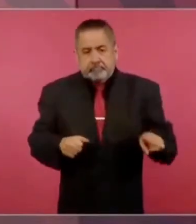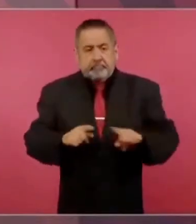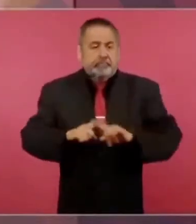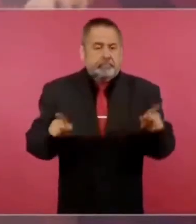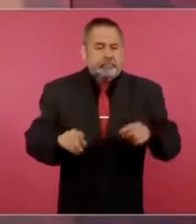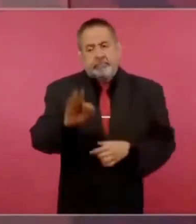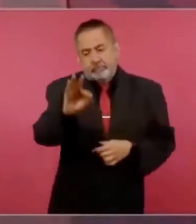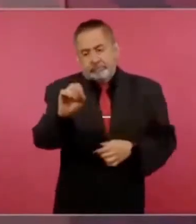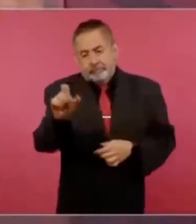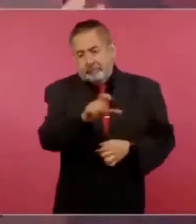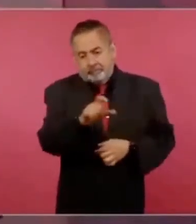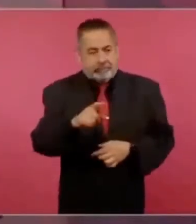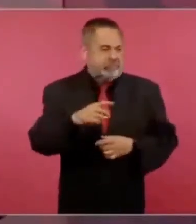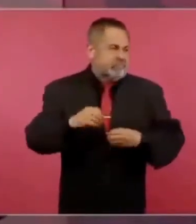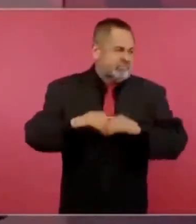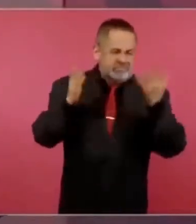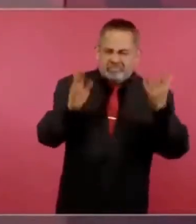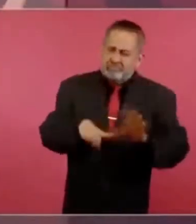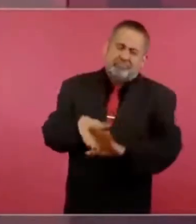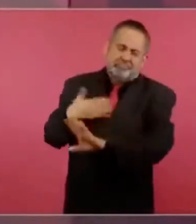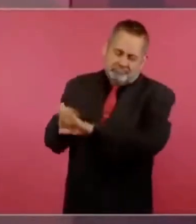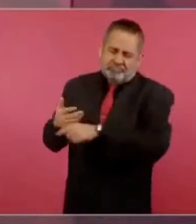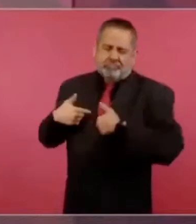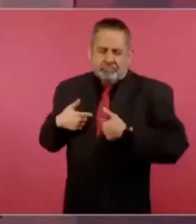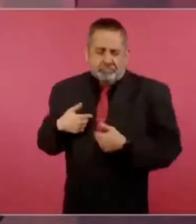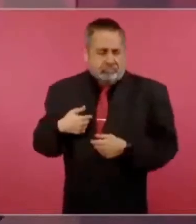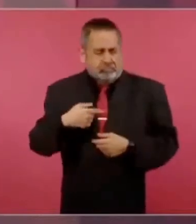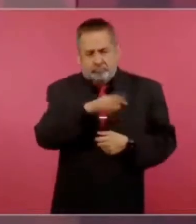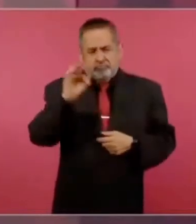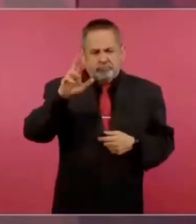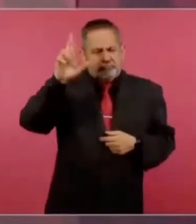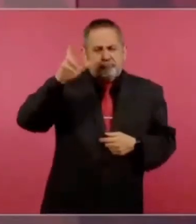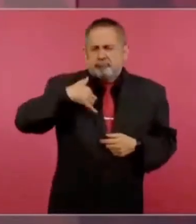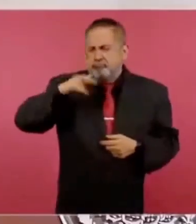Fox hasta lo reconoce,